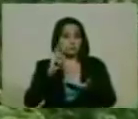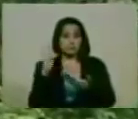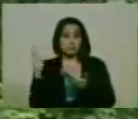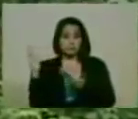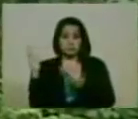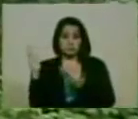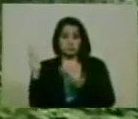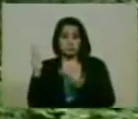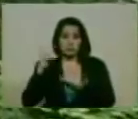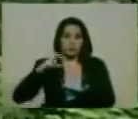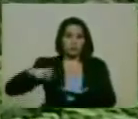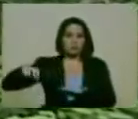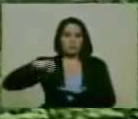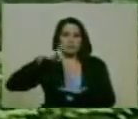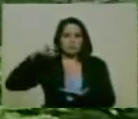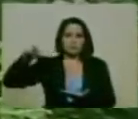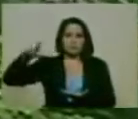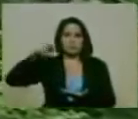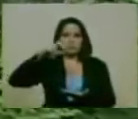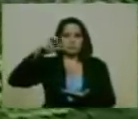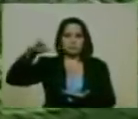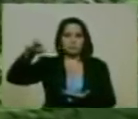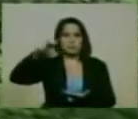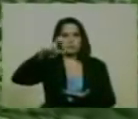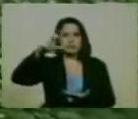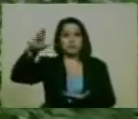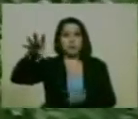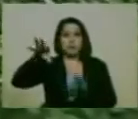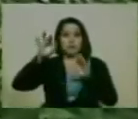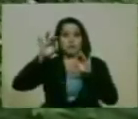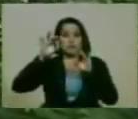Iba subiendo, todo esto es una zona especial,